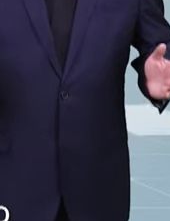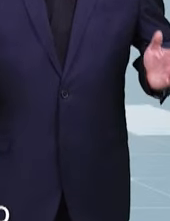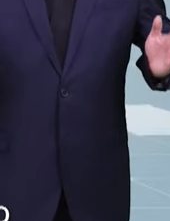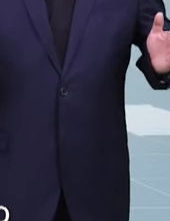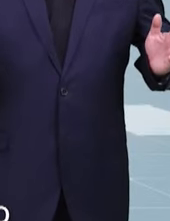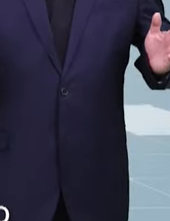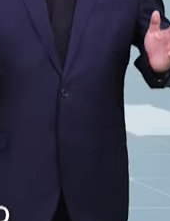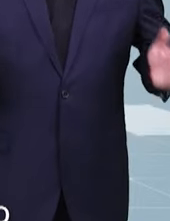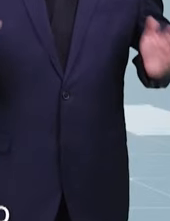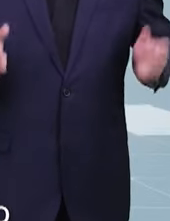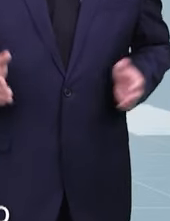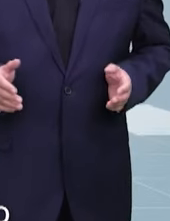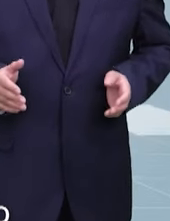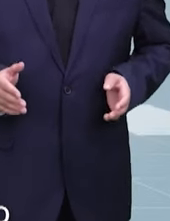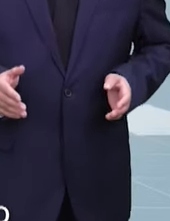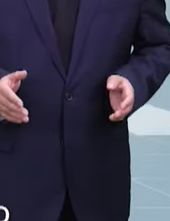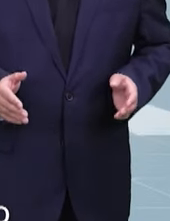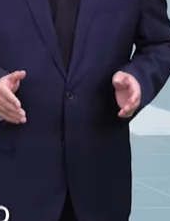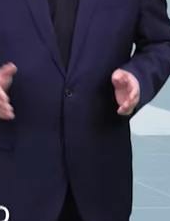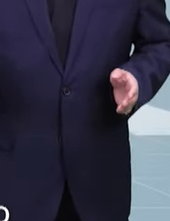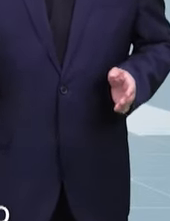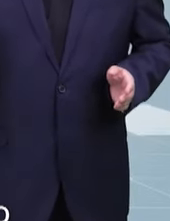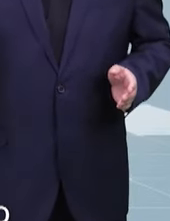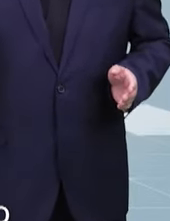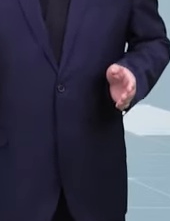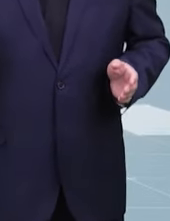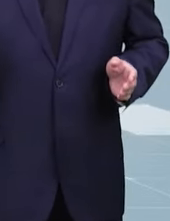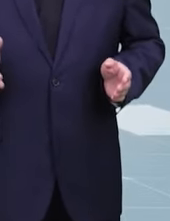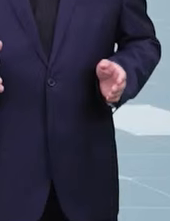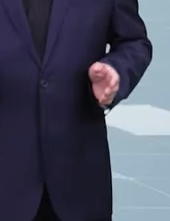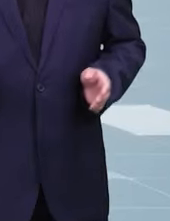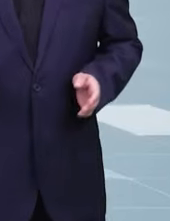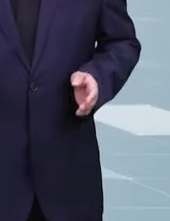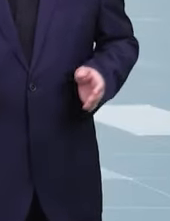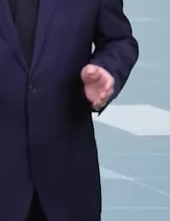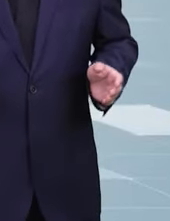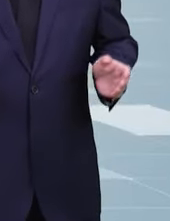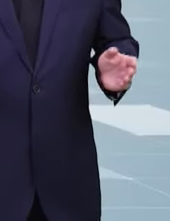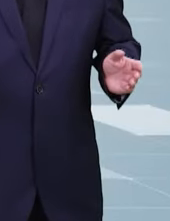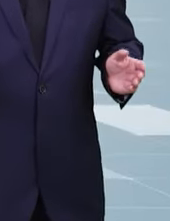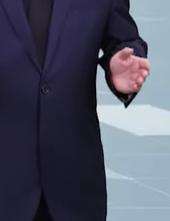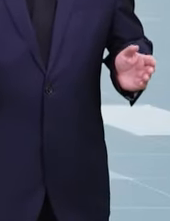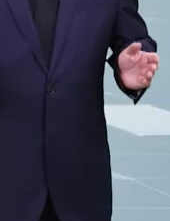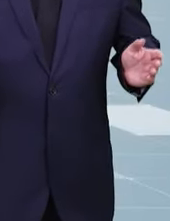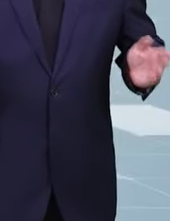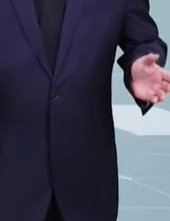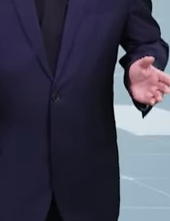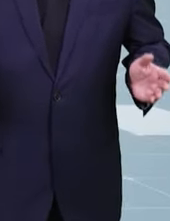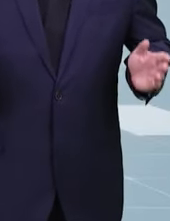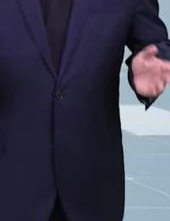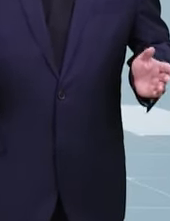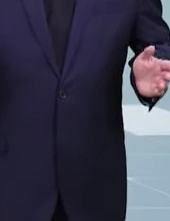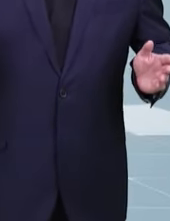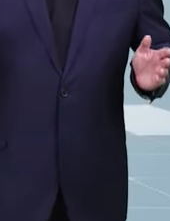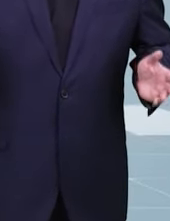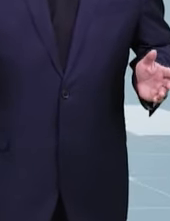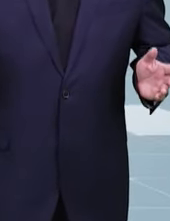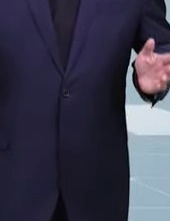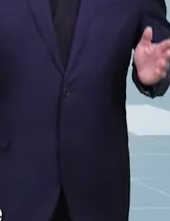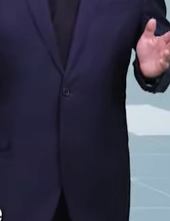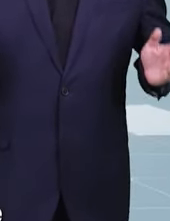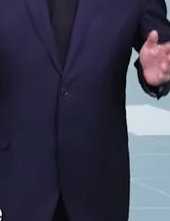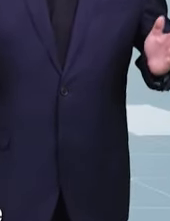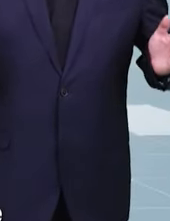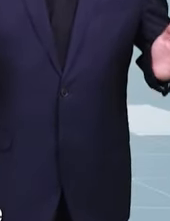nuevas unidadas de capacidades inteligentes en todo el mundo la ella será la mayor oportunidad en las próximas décadas